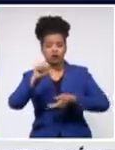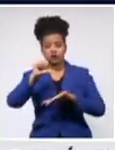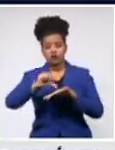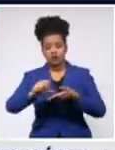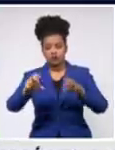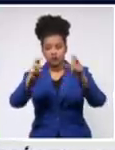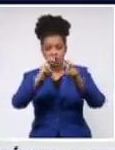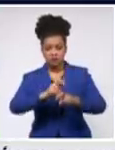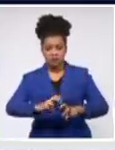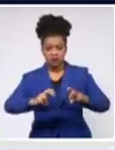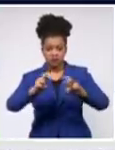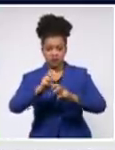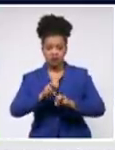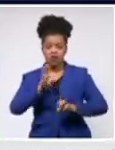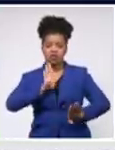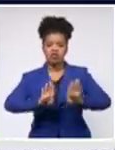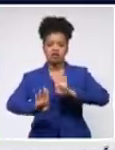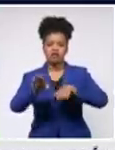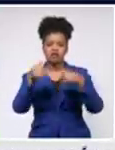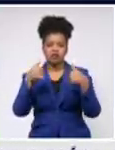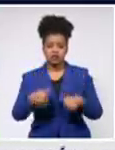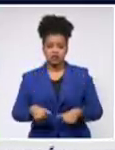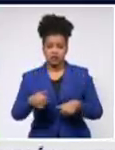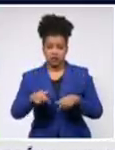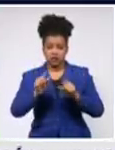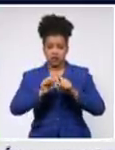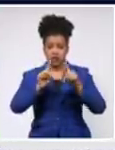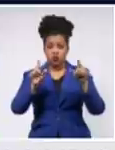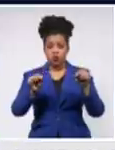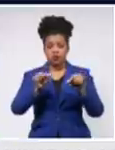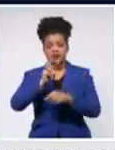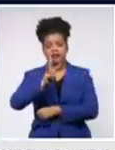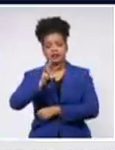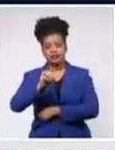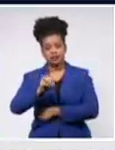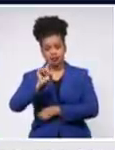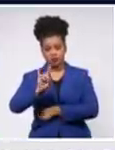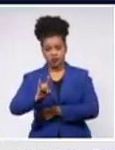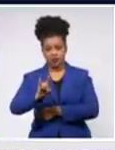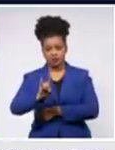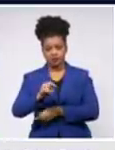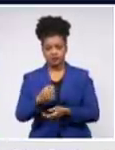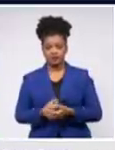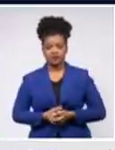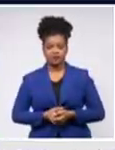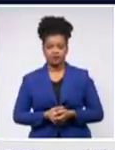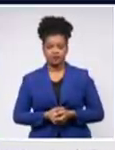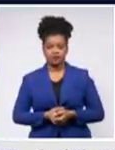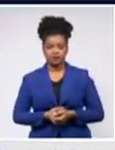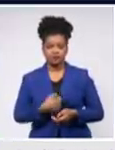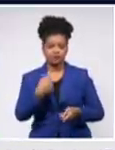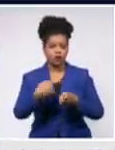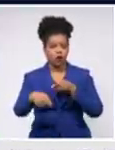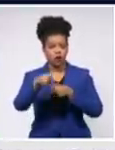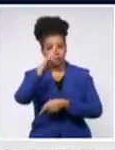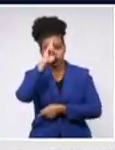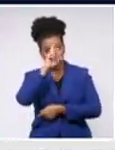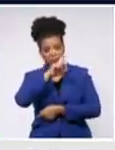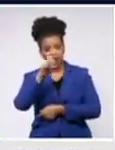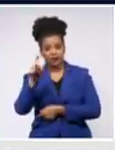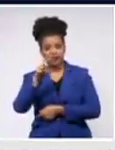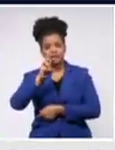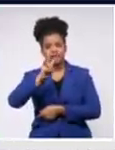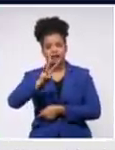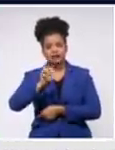la Defensa Civil de nuestro país 309, el Hospital Fructuoso Rodríguez